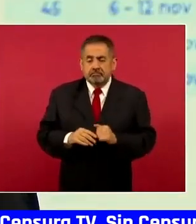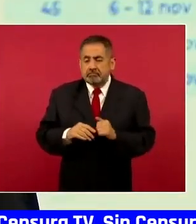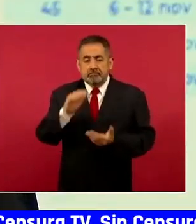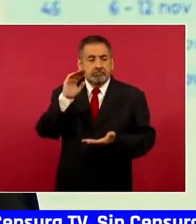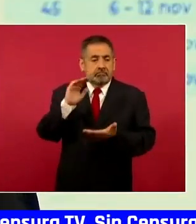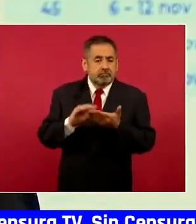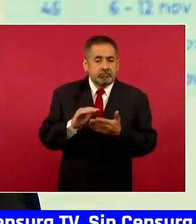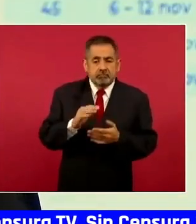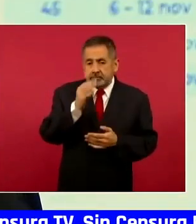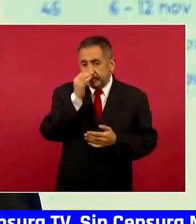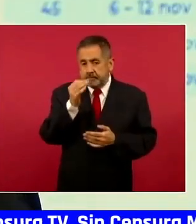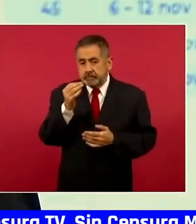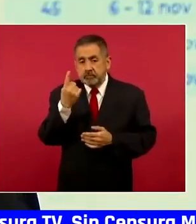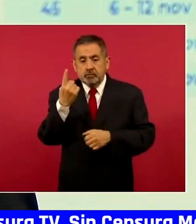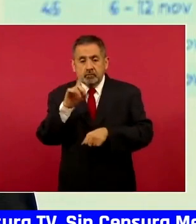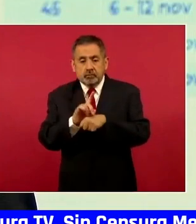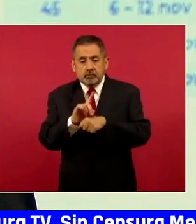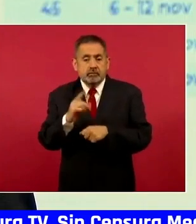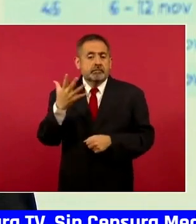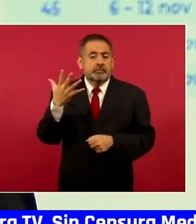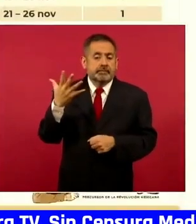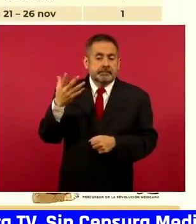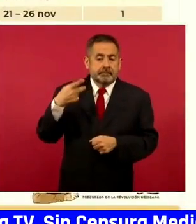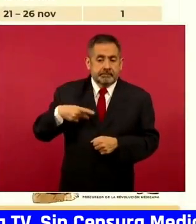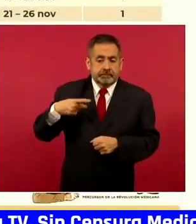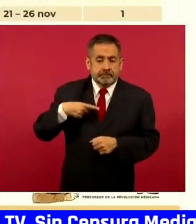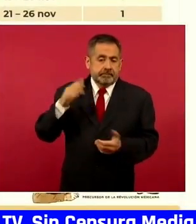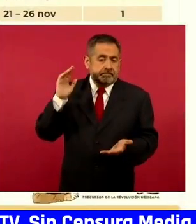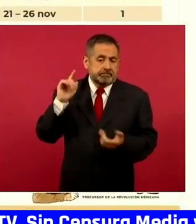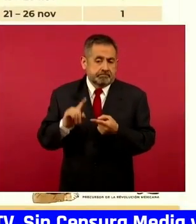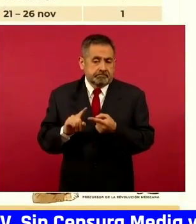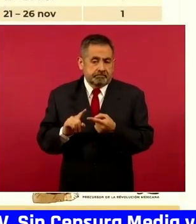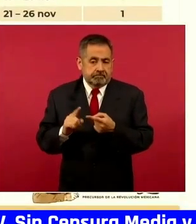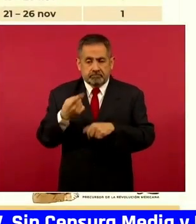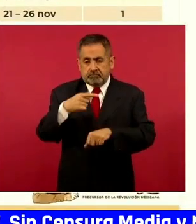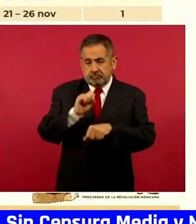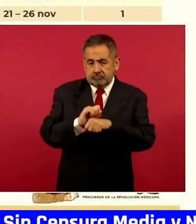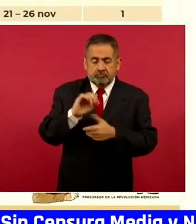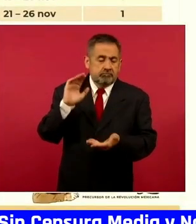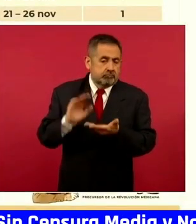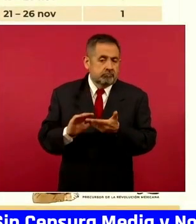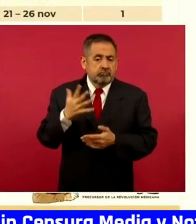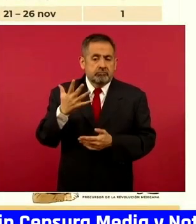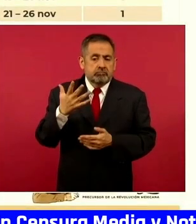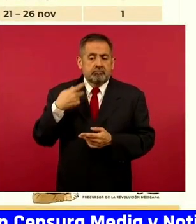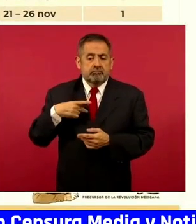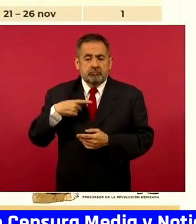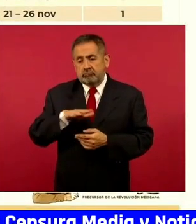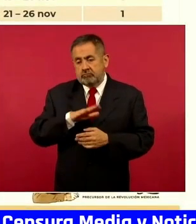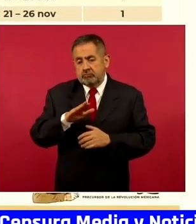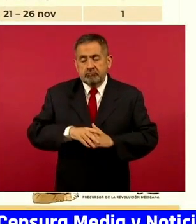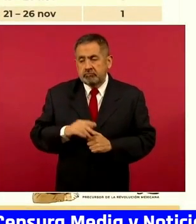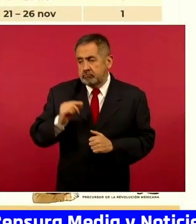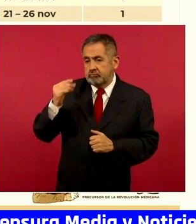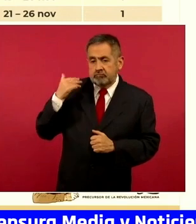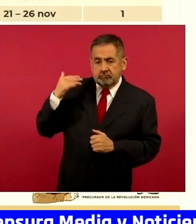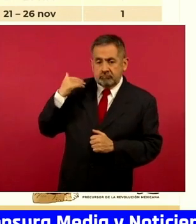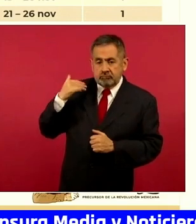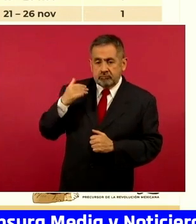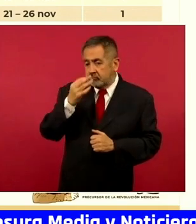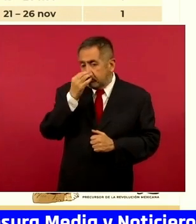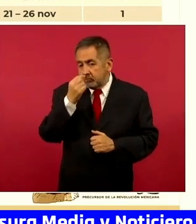menores a 5 defunciones diarias en el promedio semanal y en las semanas más recientes